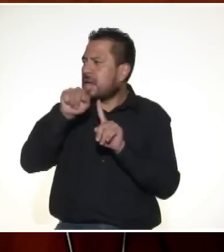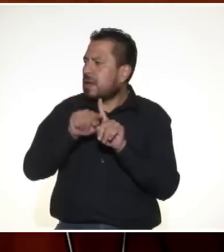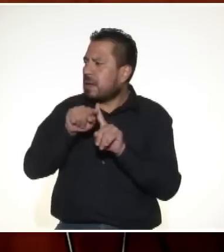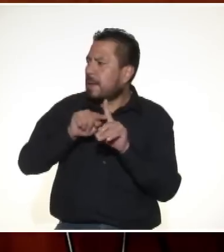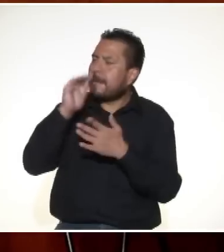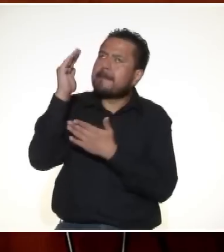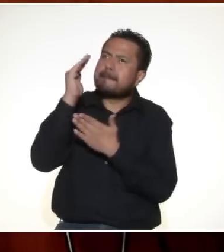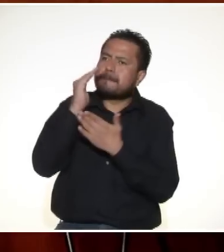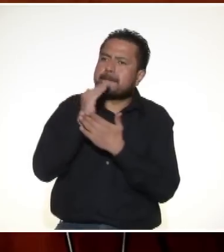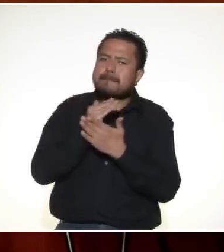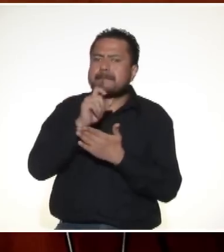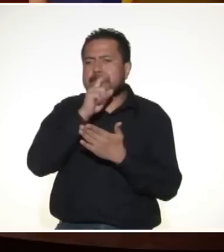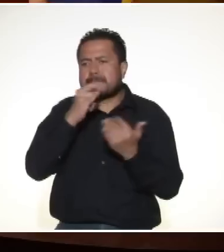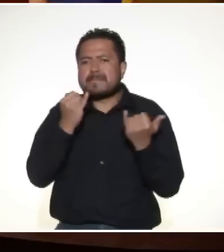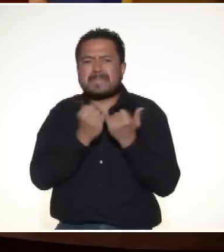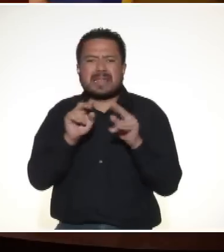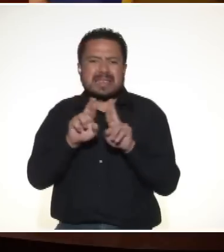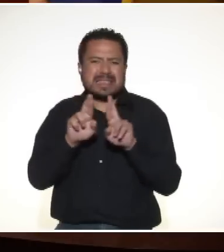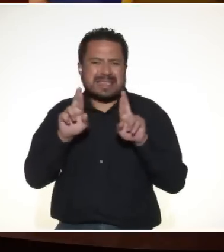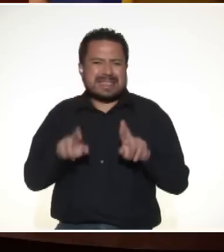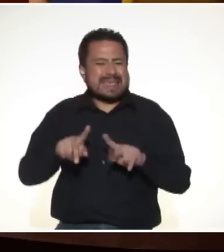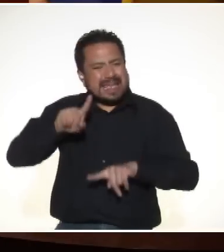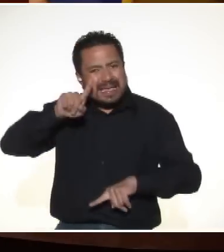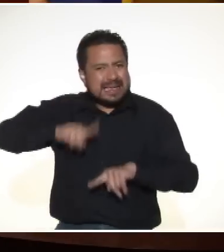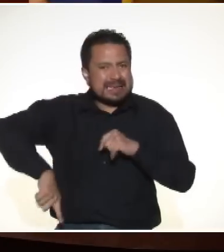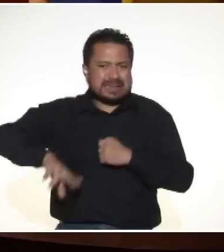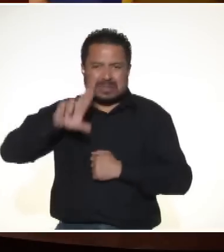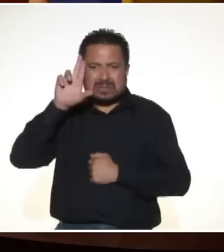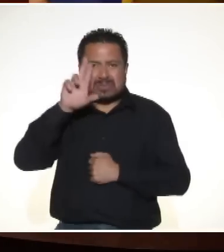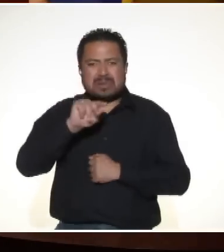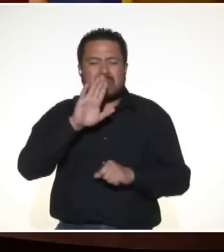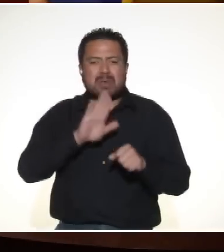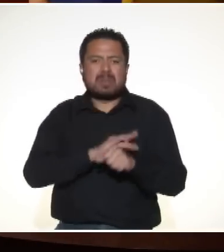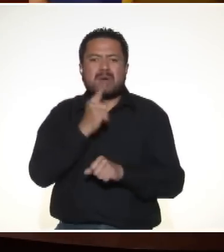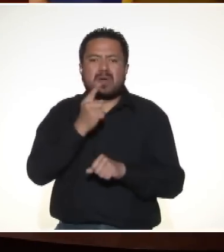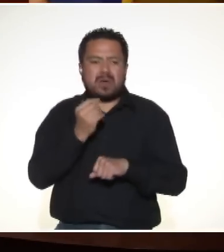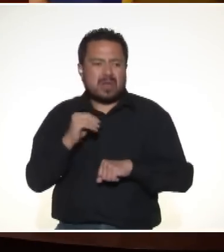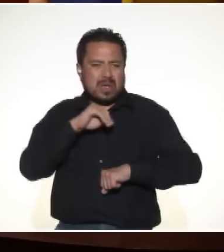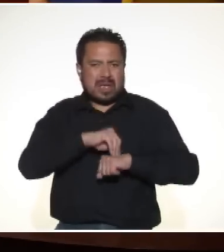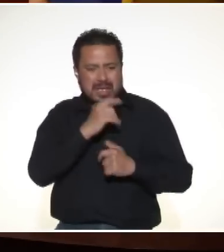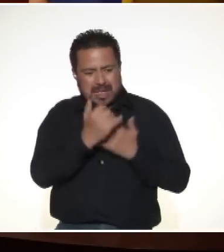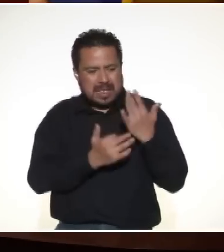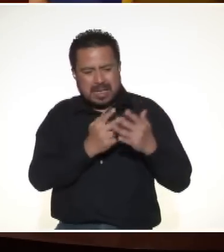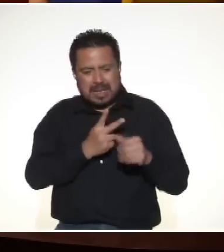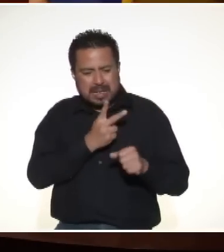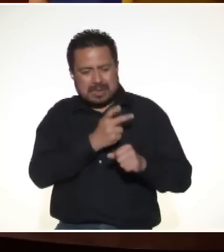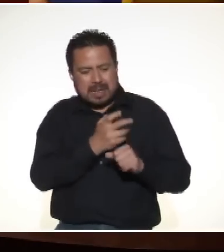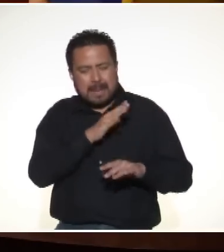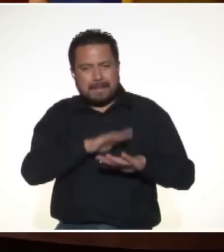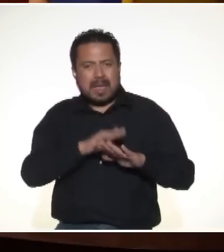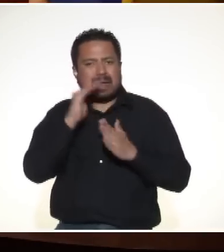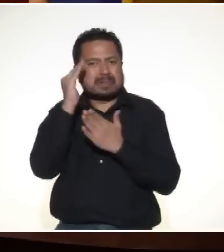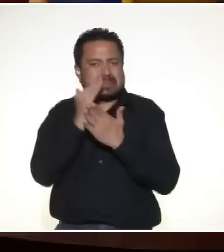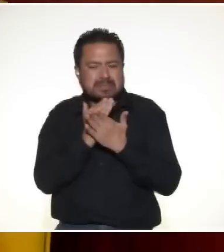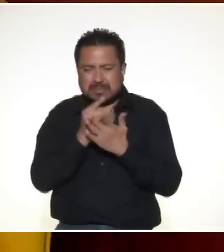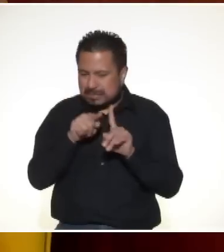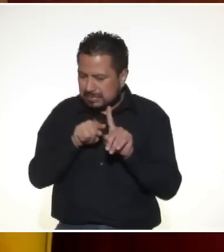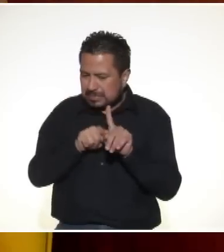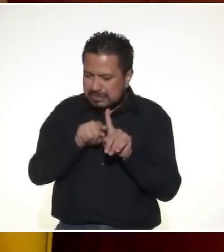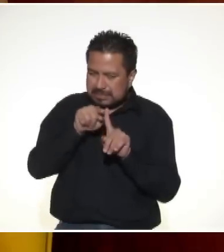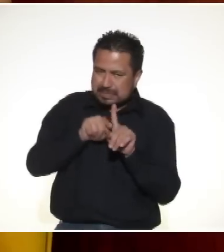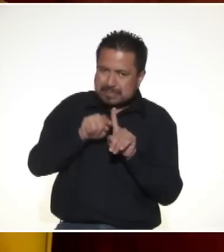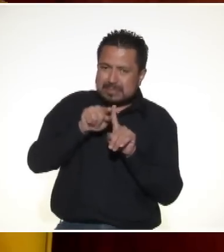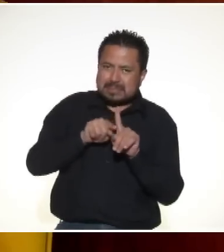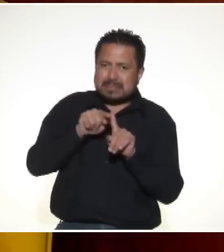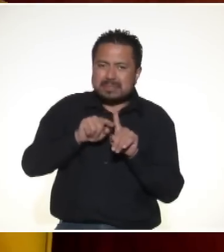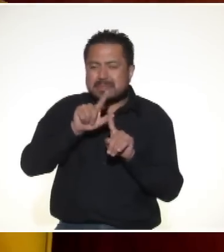de manera continua. Y evitar el uso de hielo, porque Por también favor, se generan quemaduras secundarias por el descenso brusco de la temperatura.